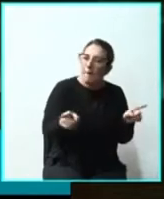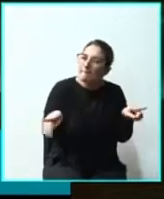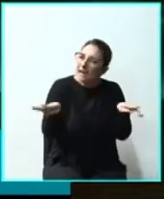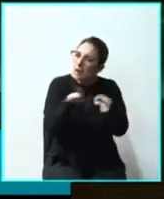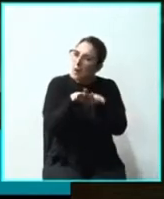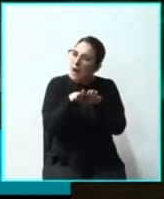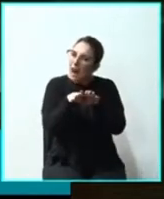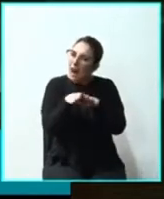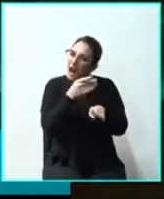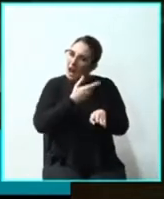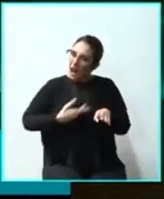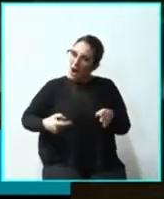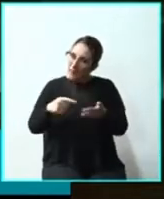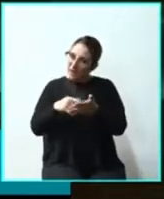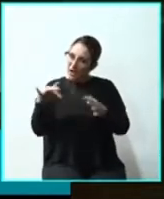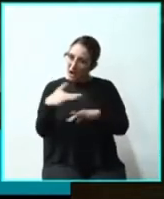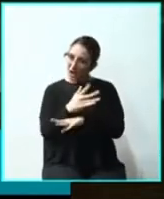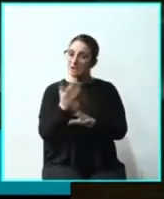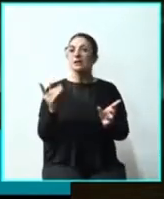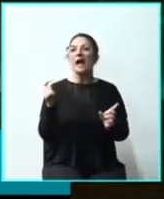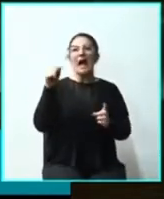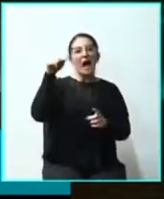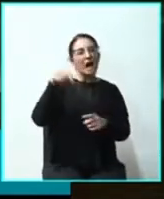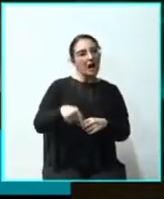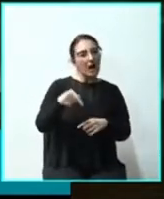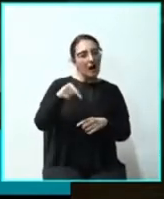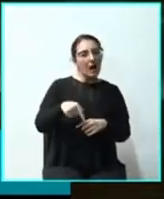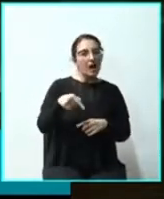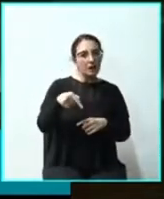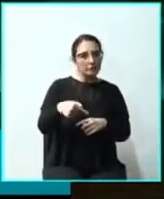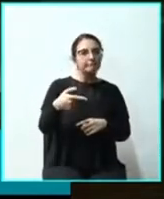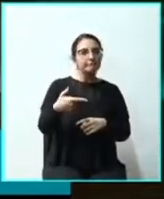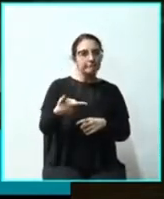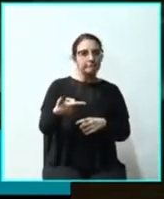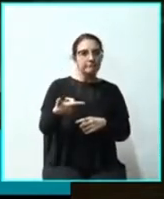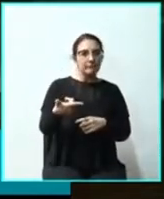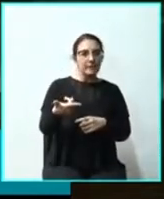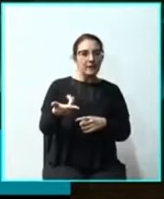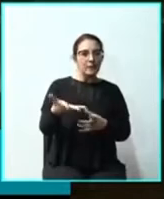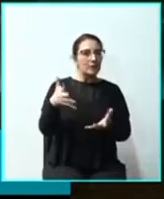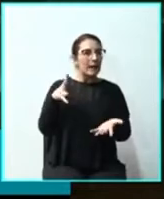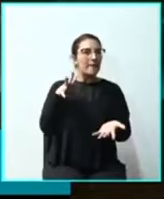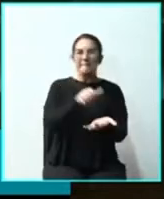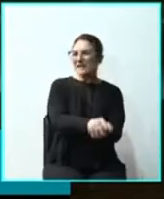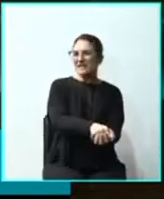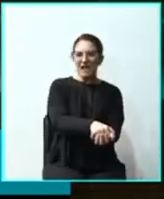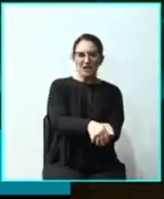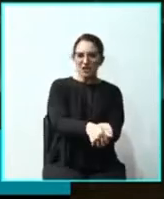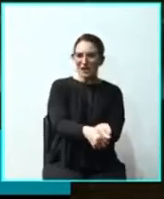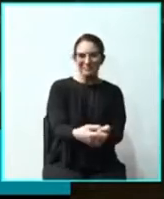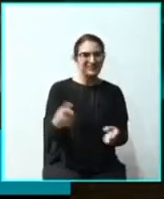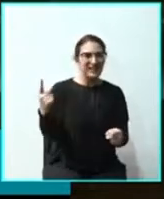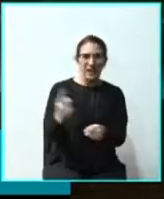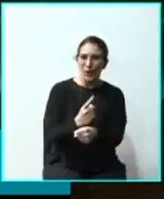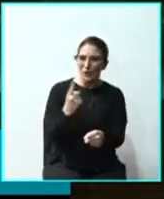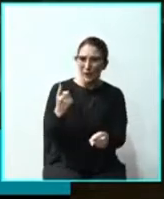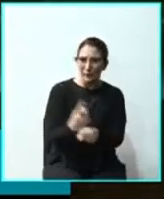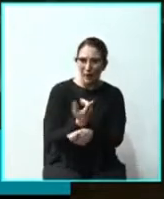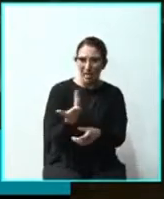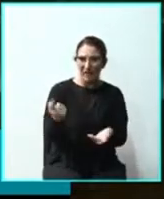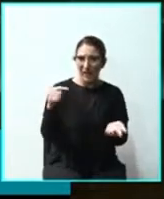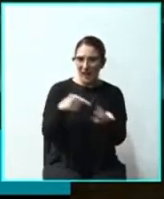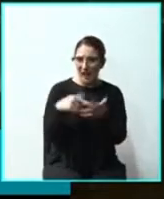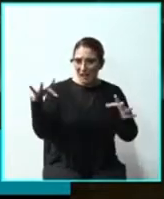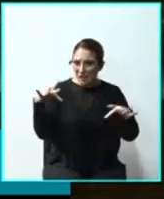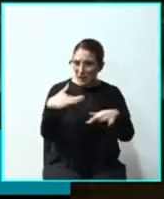cuenta es un atropello que es inadmisible en la Ciudad de Buenos Aires y en el país y que,